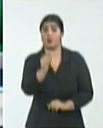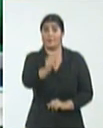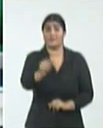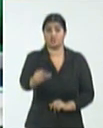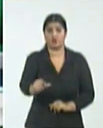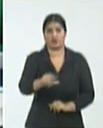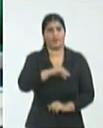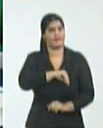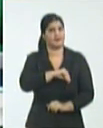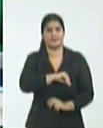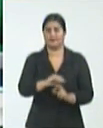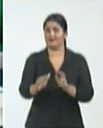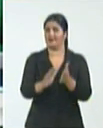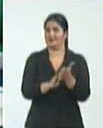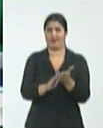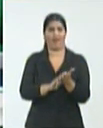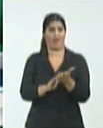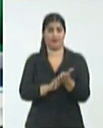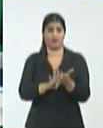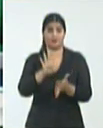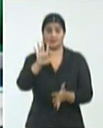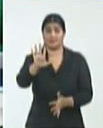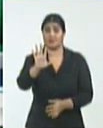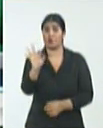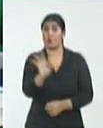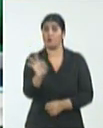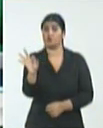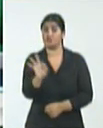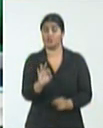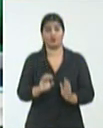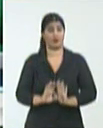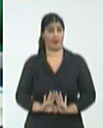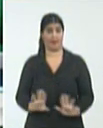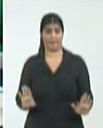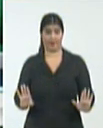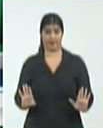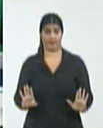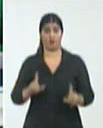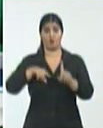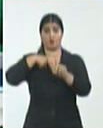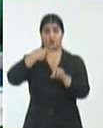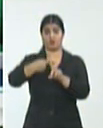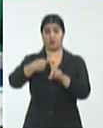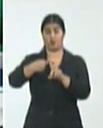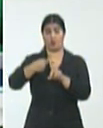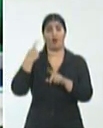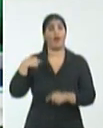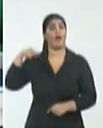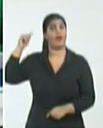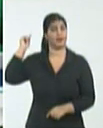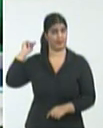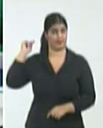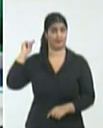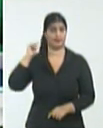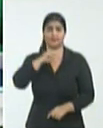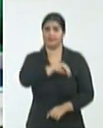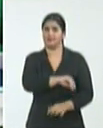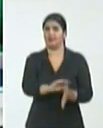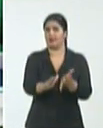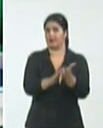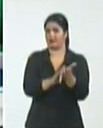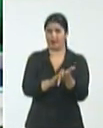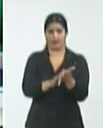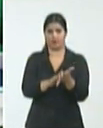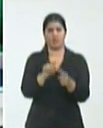5% de los pacientes que se diagnosticaron ayer estaban asintomáticos en el momento del diagnóstico. Y lo digo